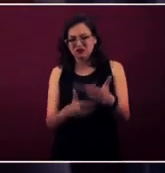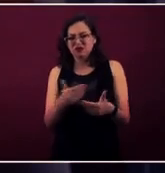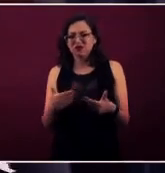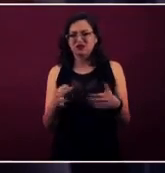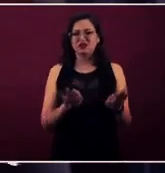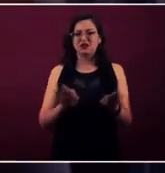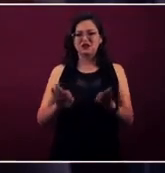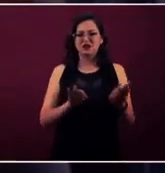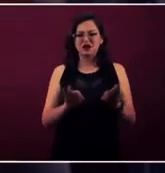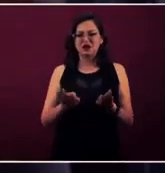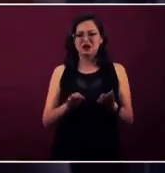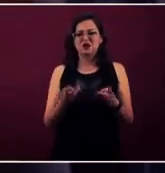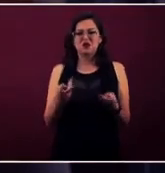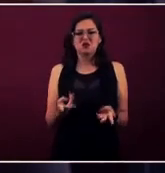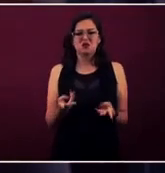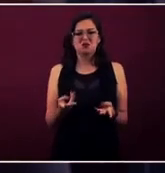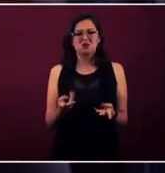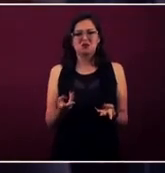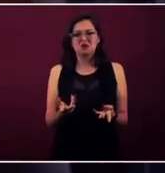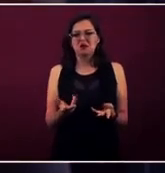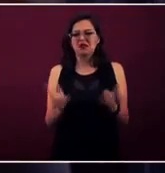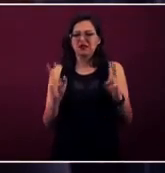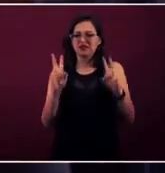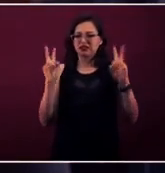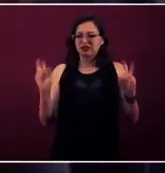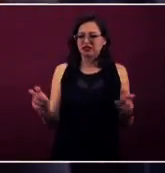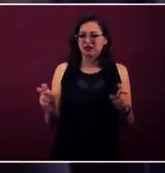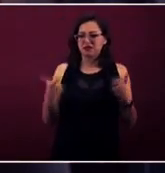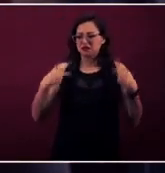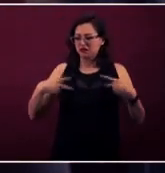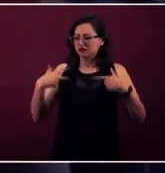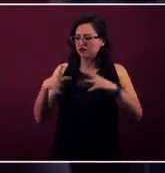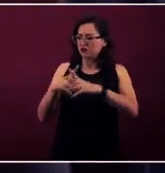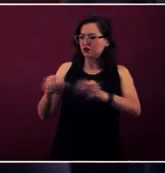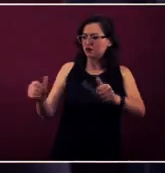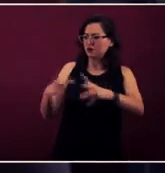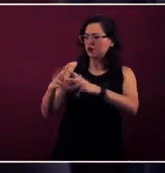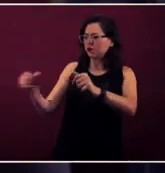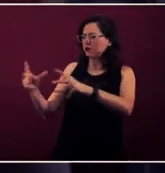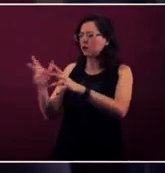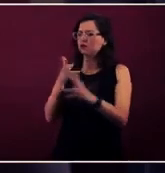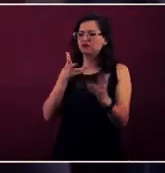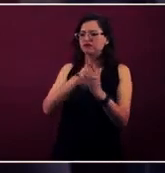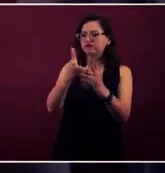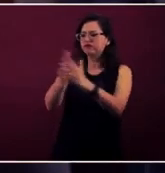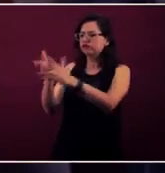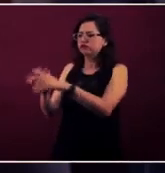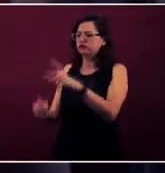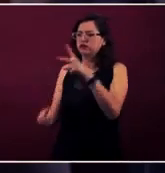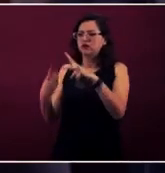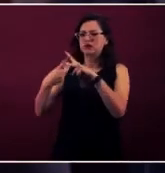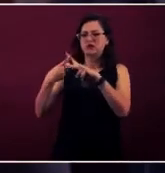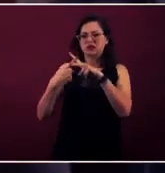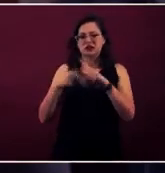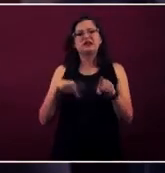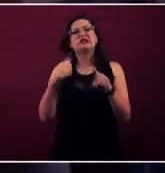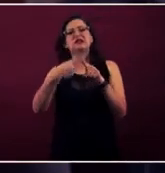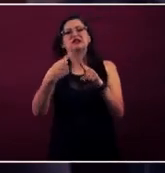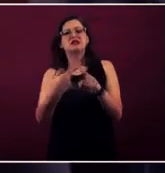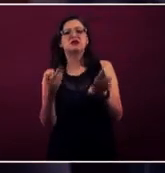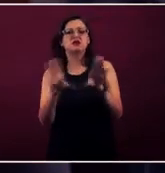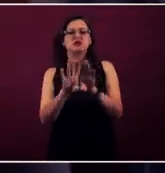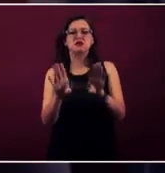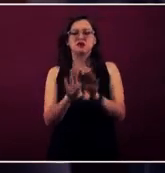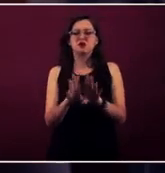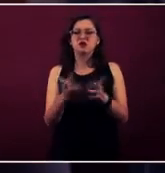cómo se lleva la contabilidad en materia de desapariciones y de homicidios, si la parte